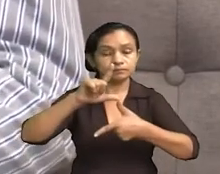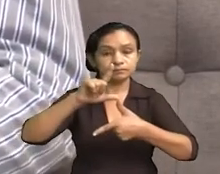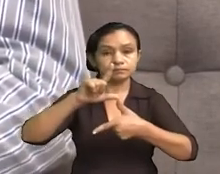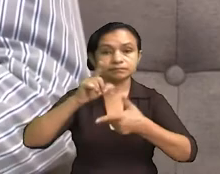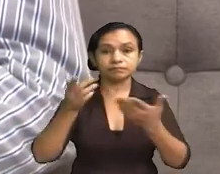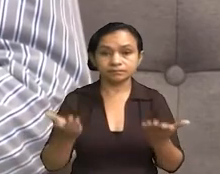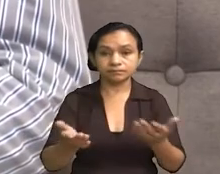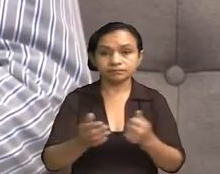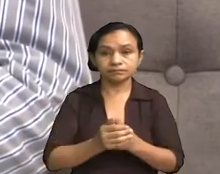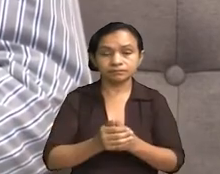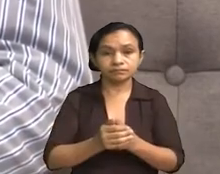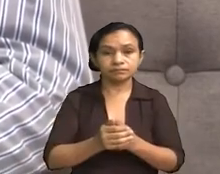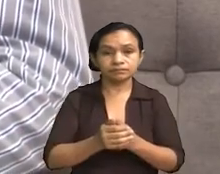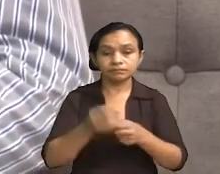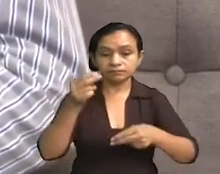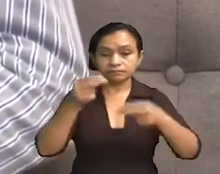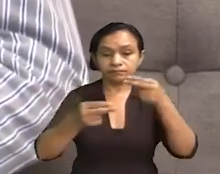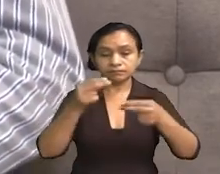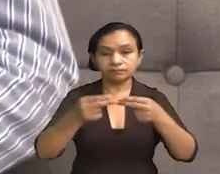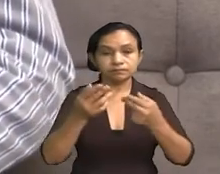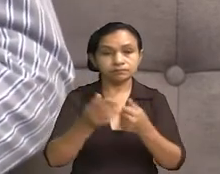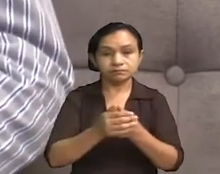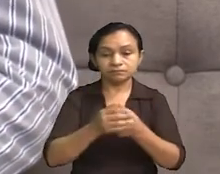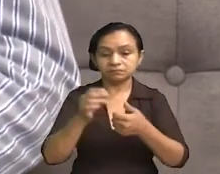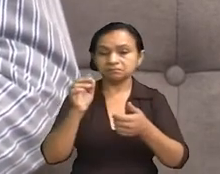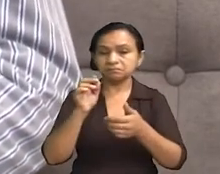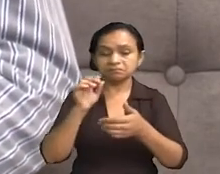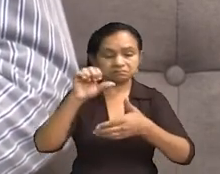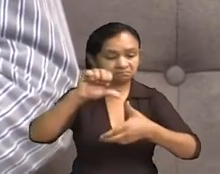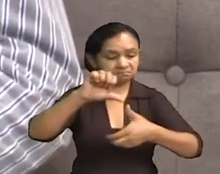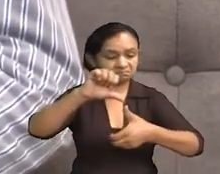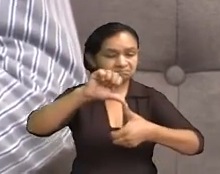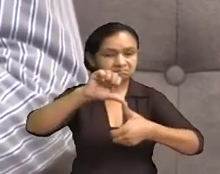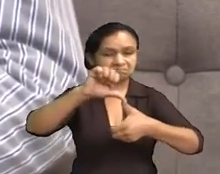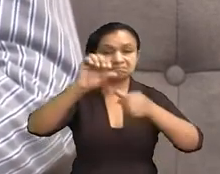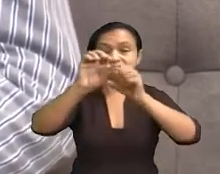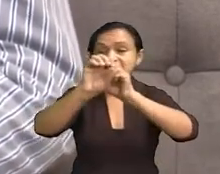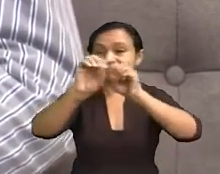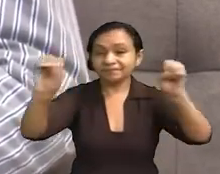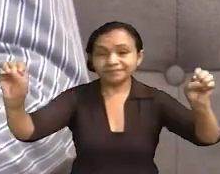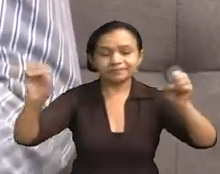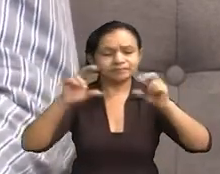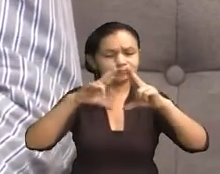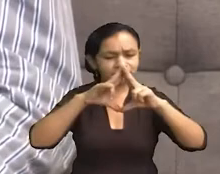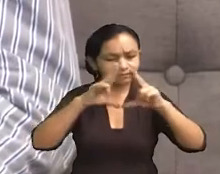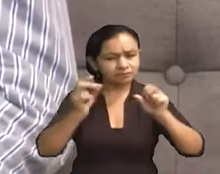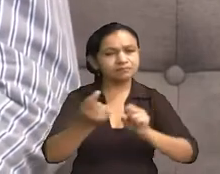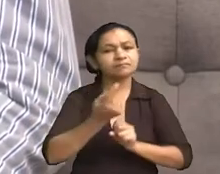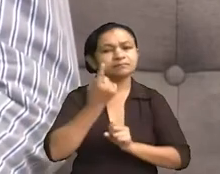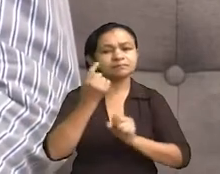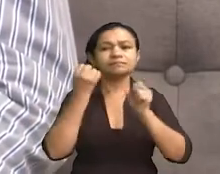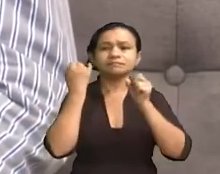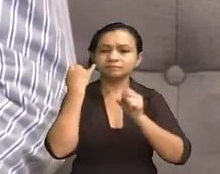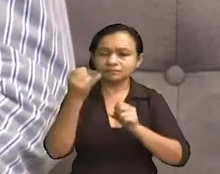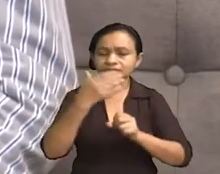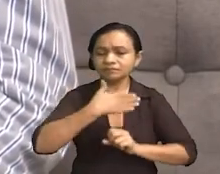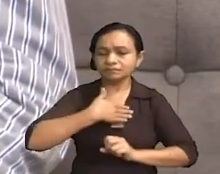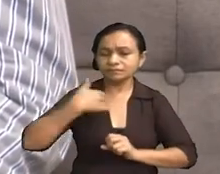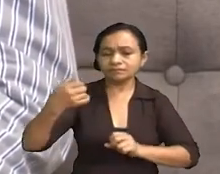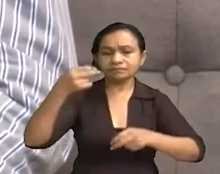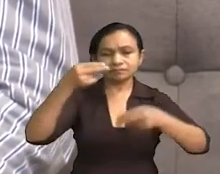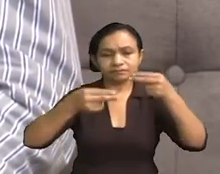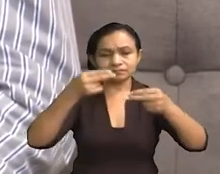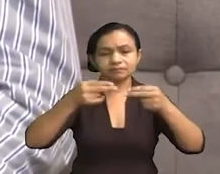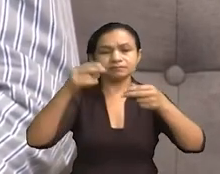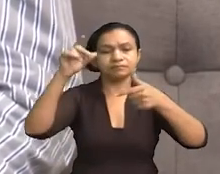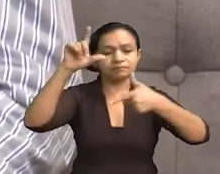decir, es un indicador que no lo tiene ningún país en Centroamérica. Para empezar. Y es uno de los mejores indicadores